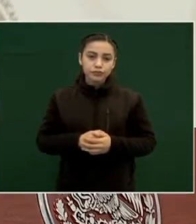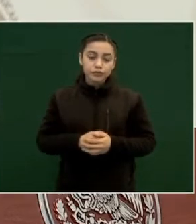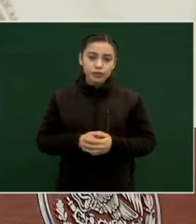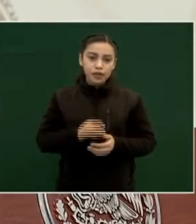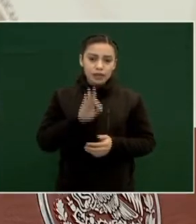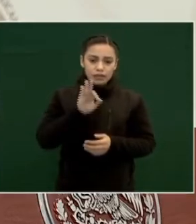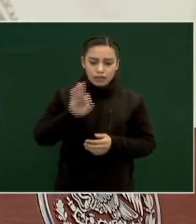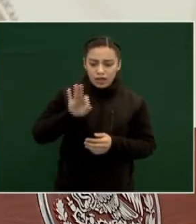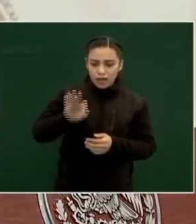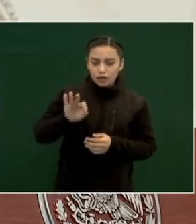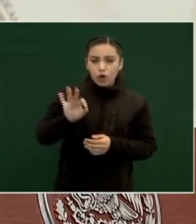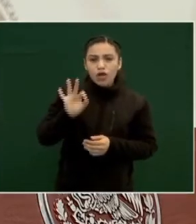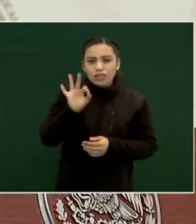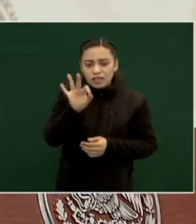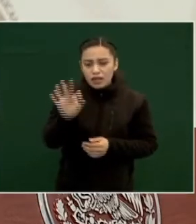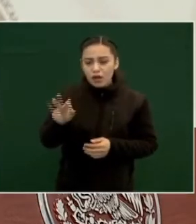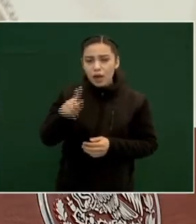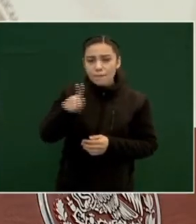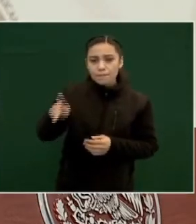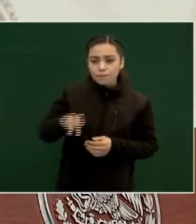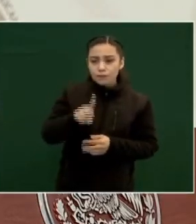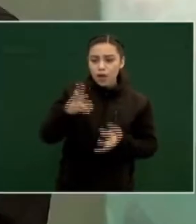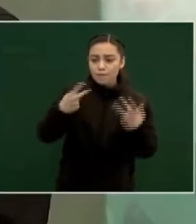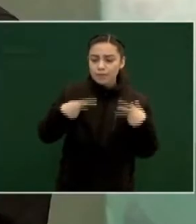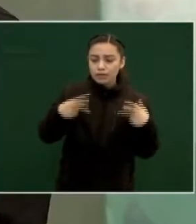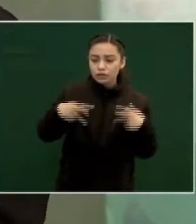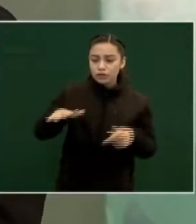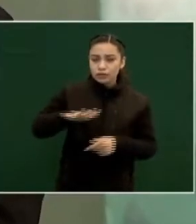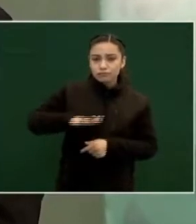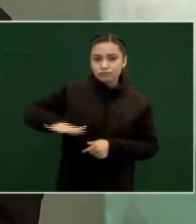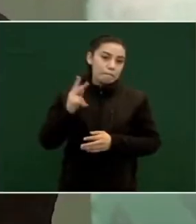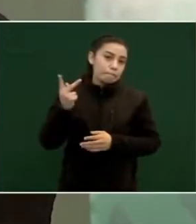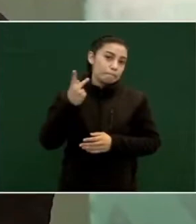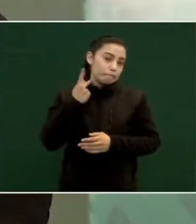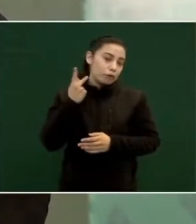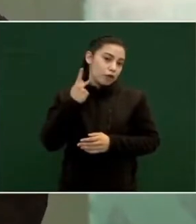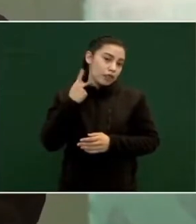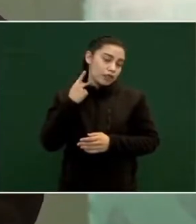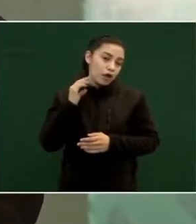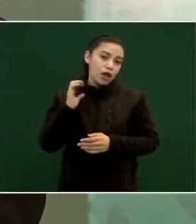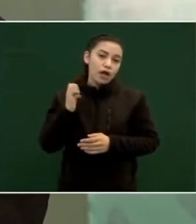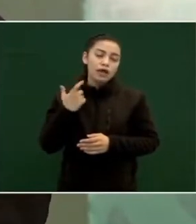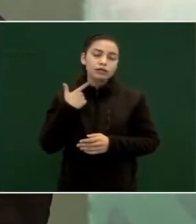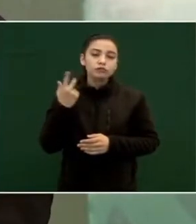al pueblo de México en otros tiempos.